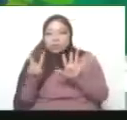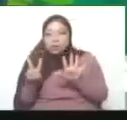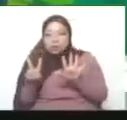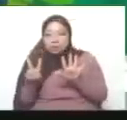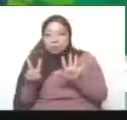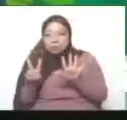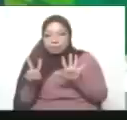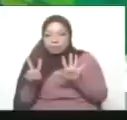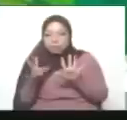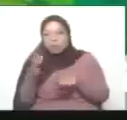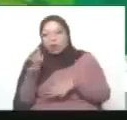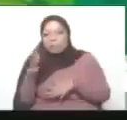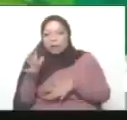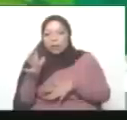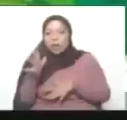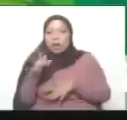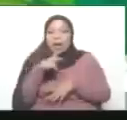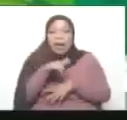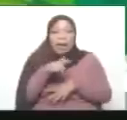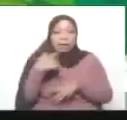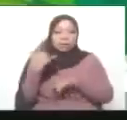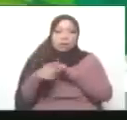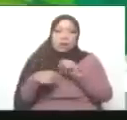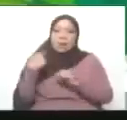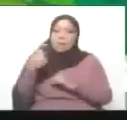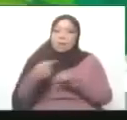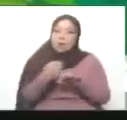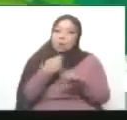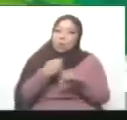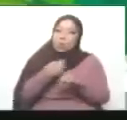derivó las maniobras fraudulentas